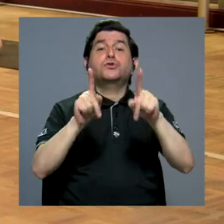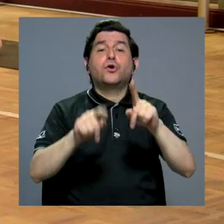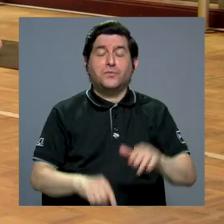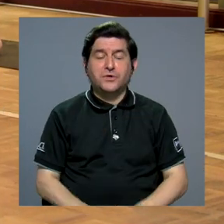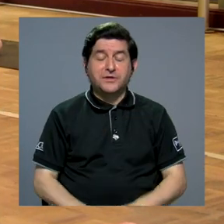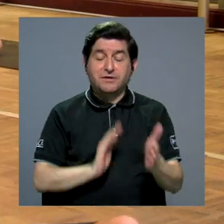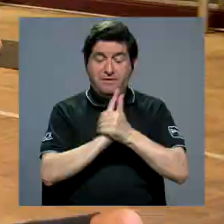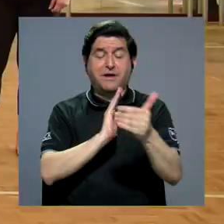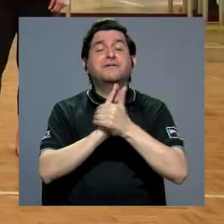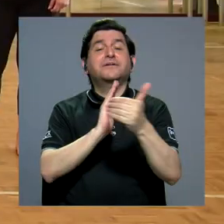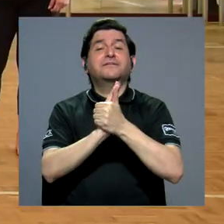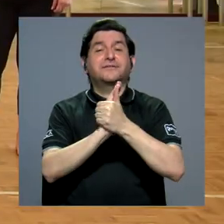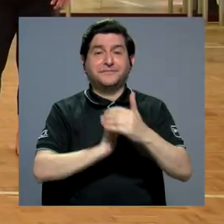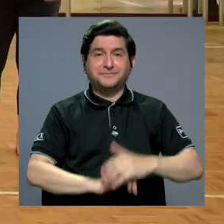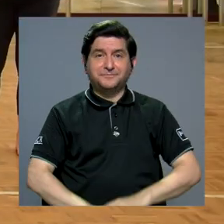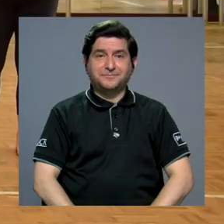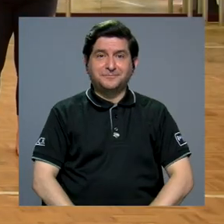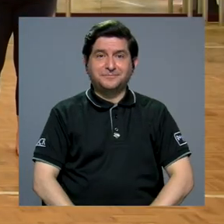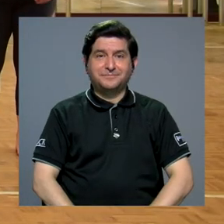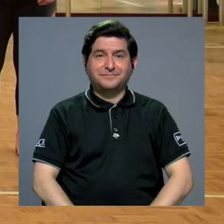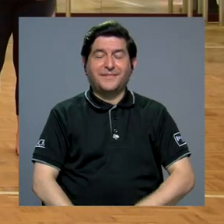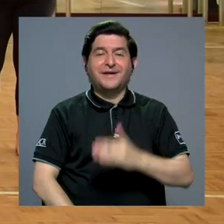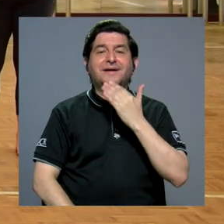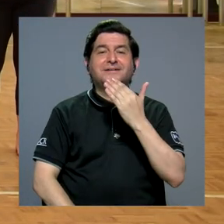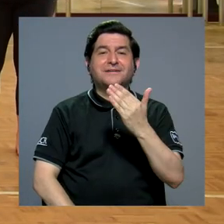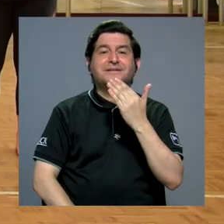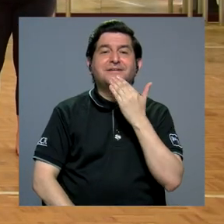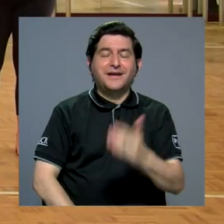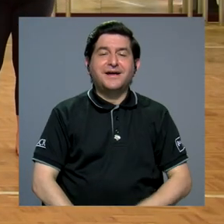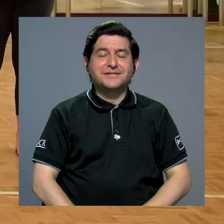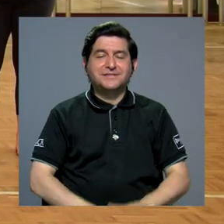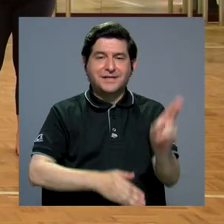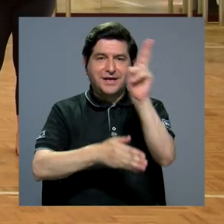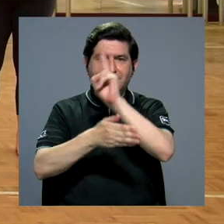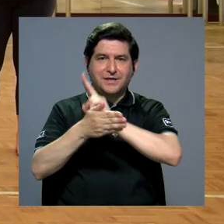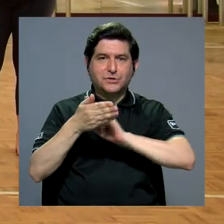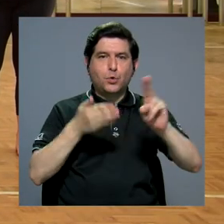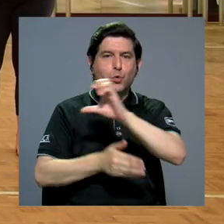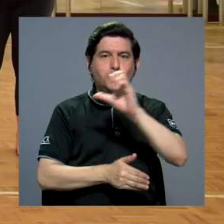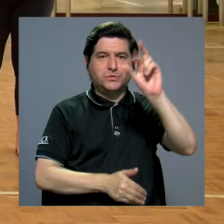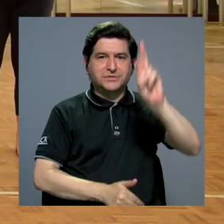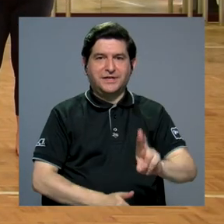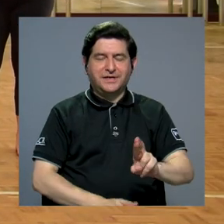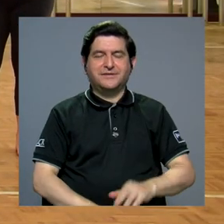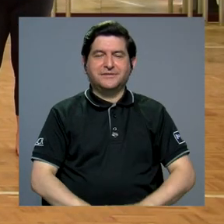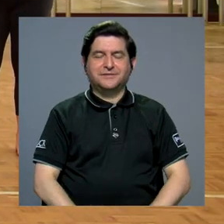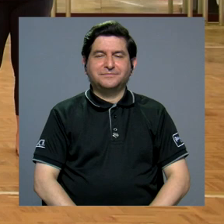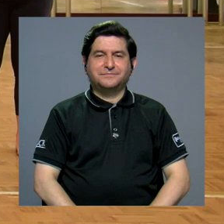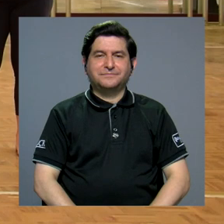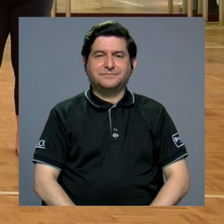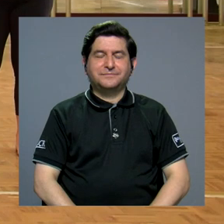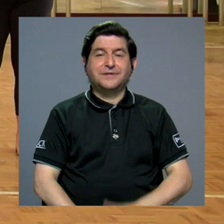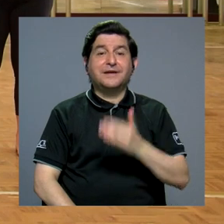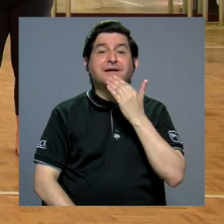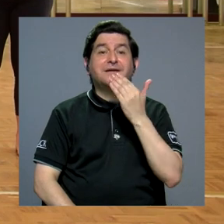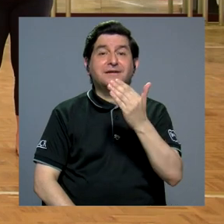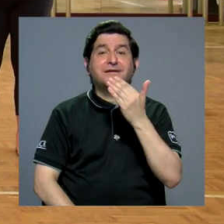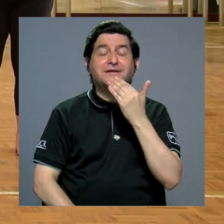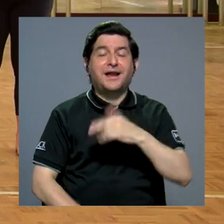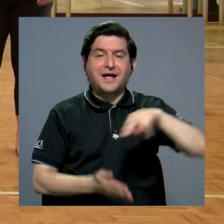posibilidades, muchas habilidades. Gracias, Universidad de Costa Rica. Gracias.